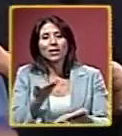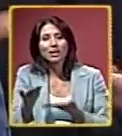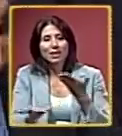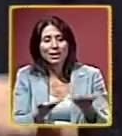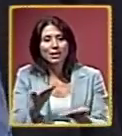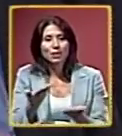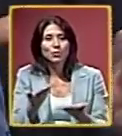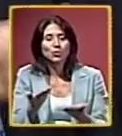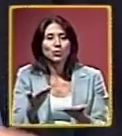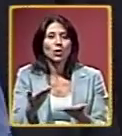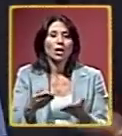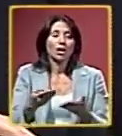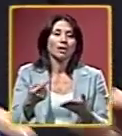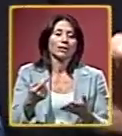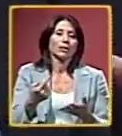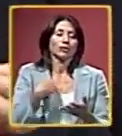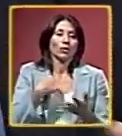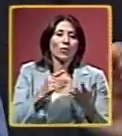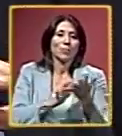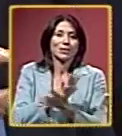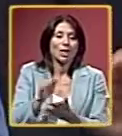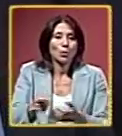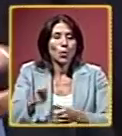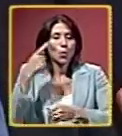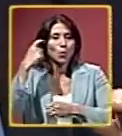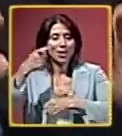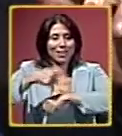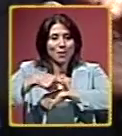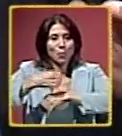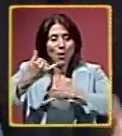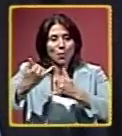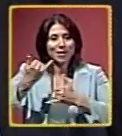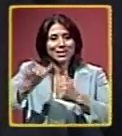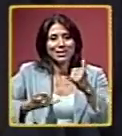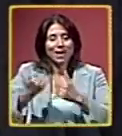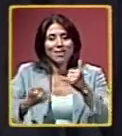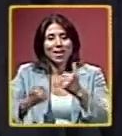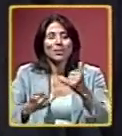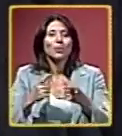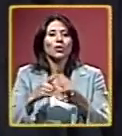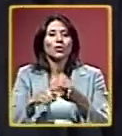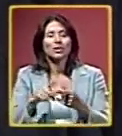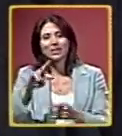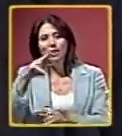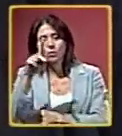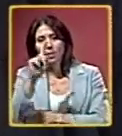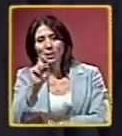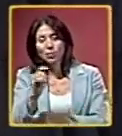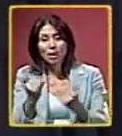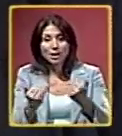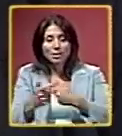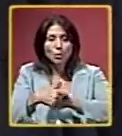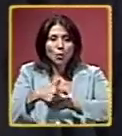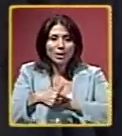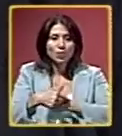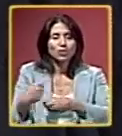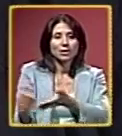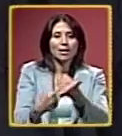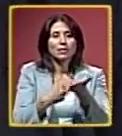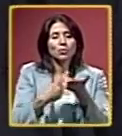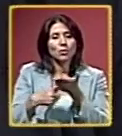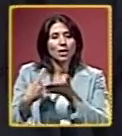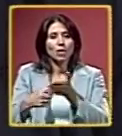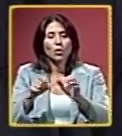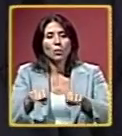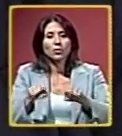le voy a mezclar un poco porque el tiempo se nos está acabando. Le voy a dejar una segunda pregunta planteada ahí, que es, en este momento se está discutiendo la posibilidad de